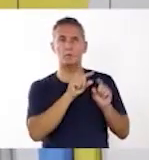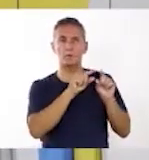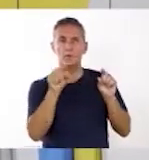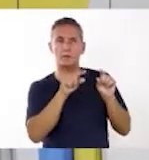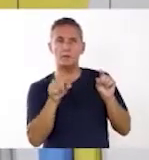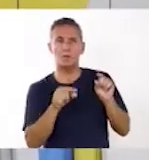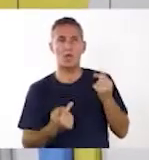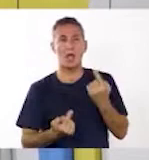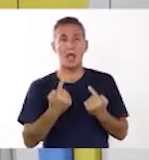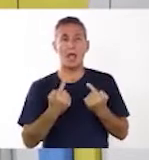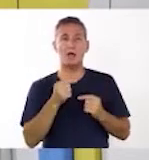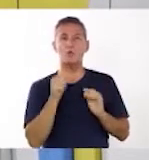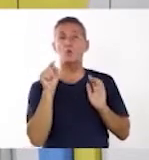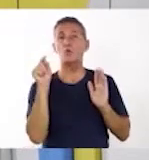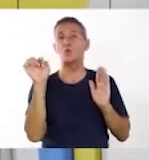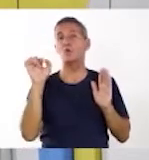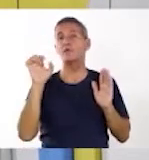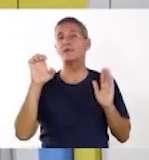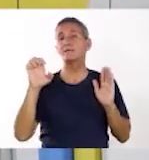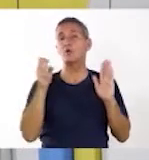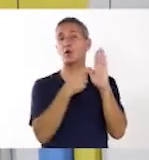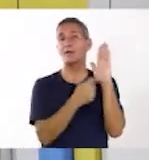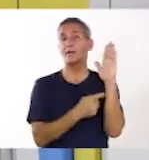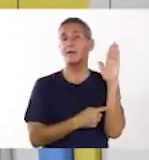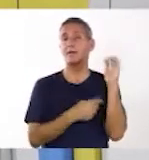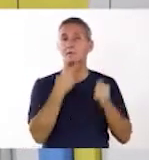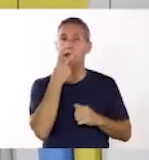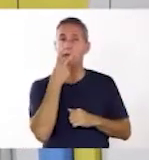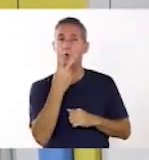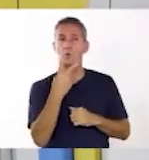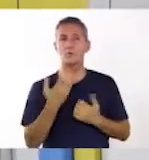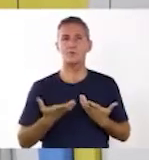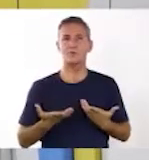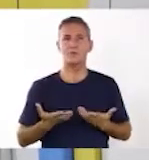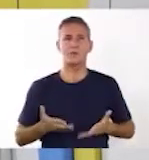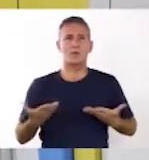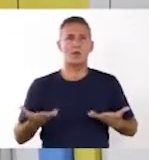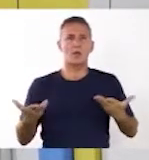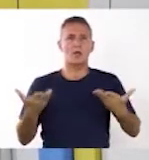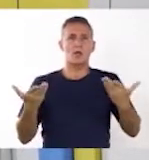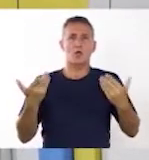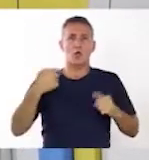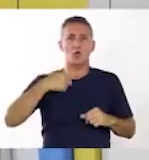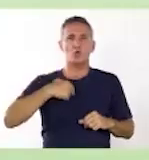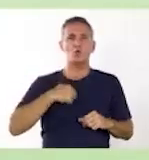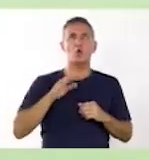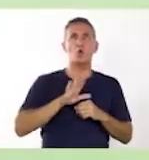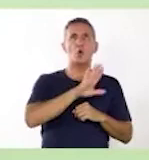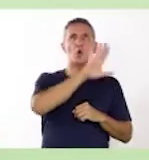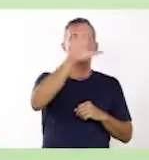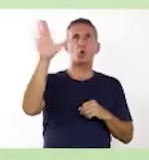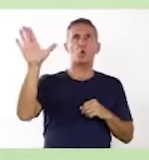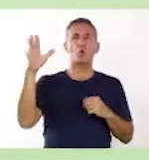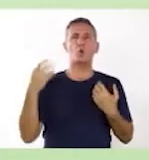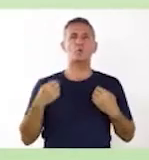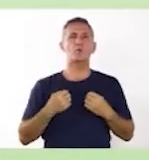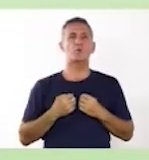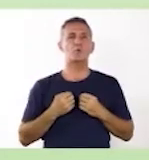ese fragmento y vemos algunos de esos elementos, estamos viendo ya la exaltación de ese yo cósmico